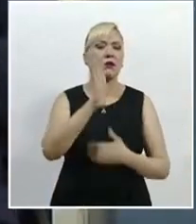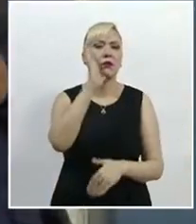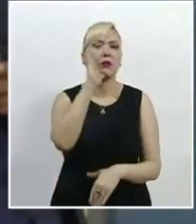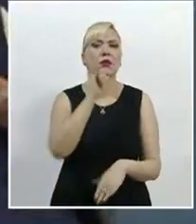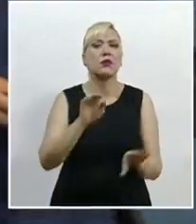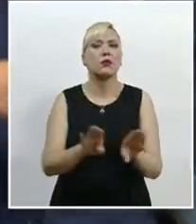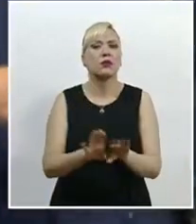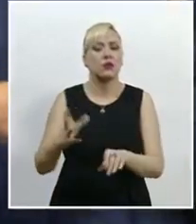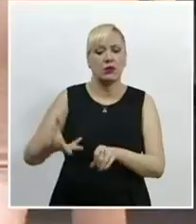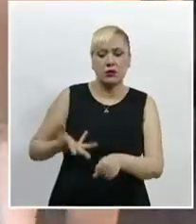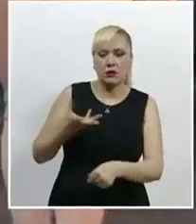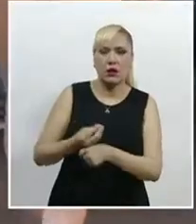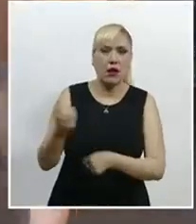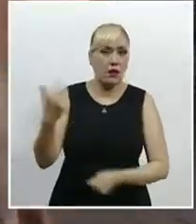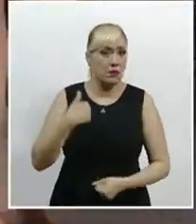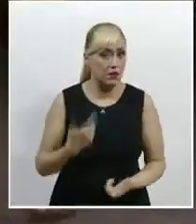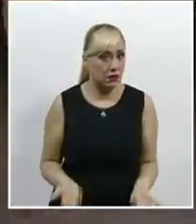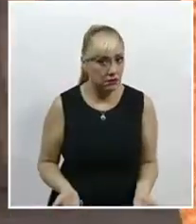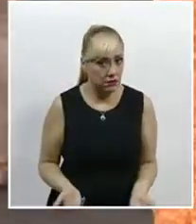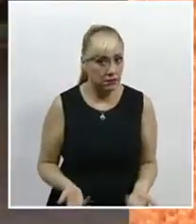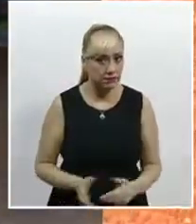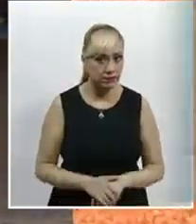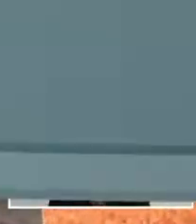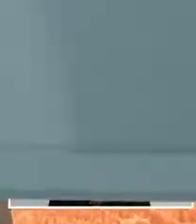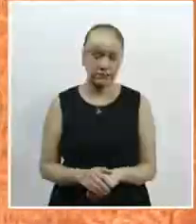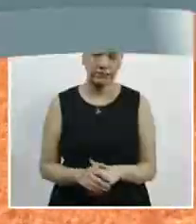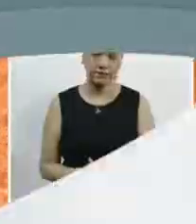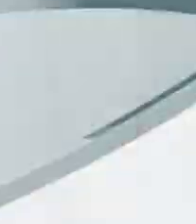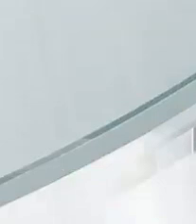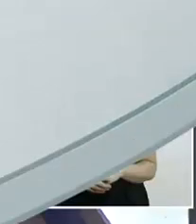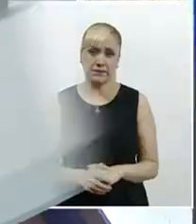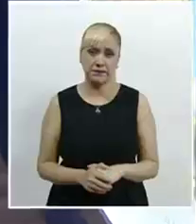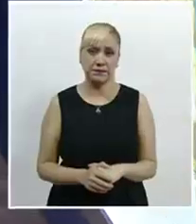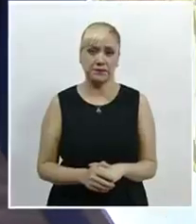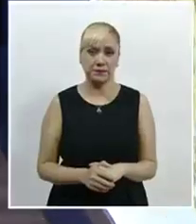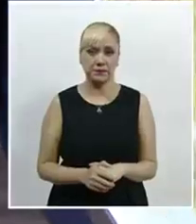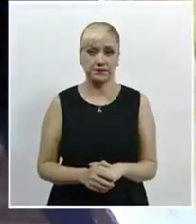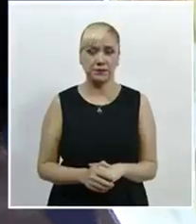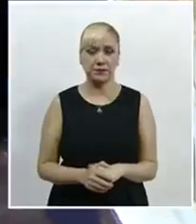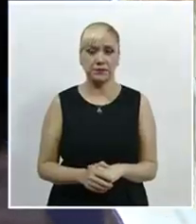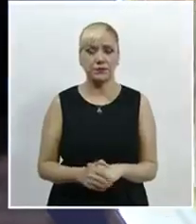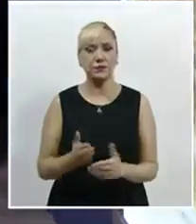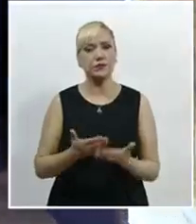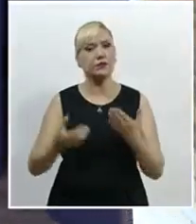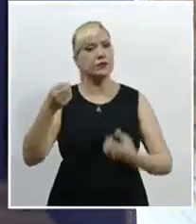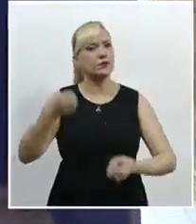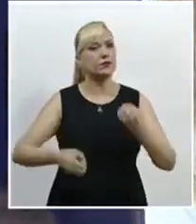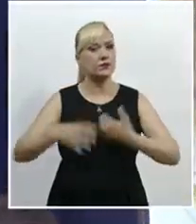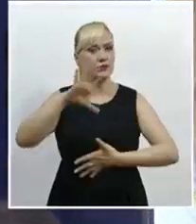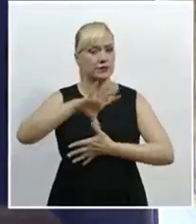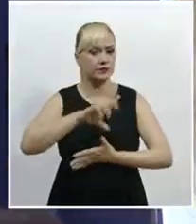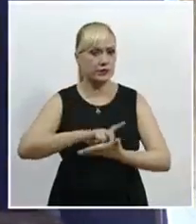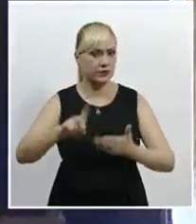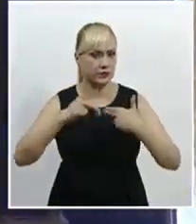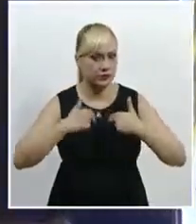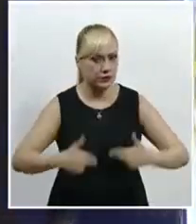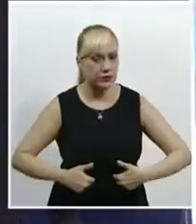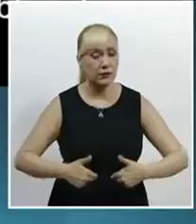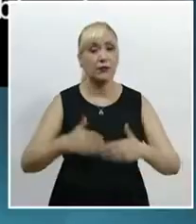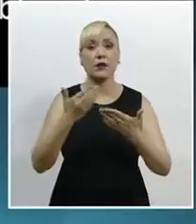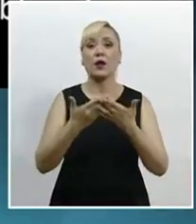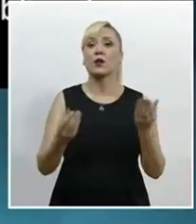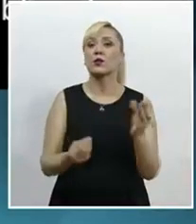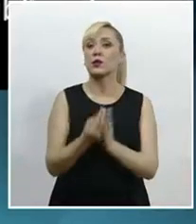acceso a una reparación integral. Y la Corte Interamericana de Derechos Humanos abrió